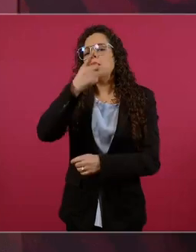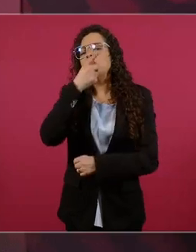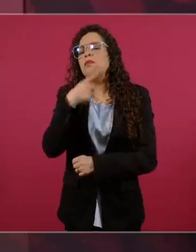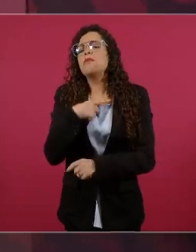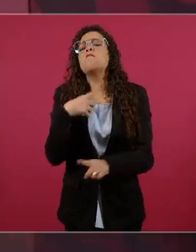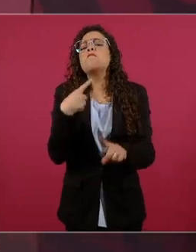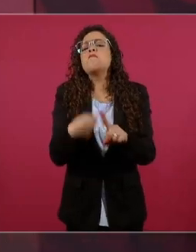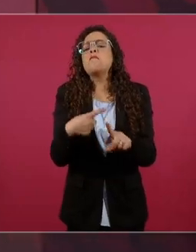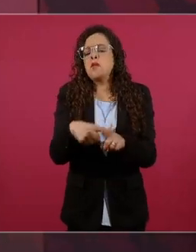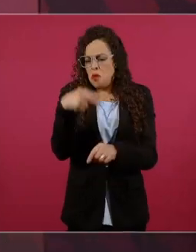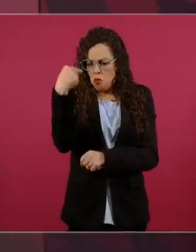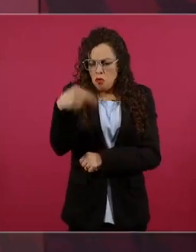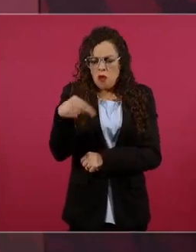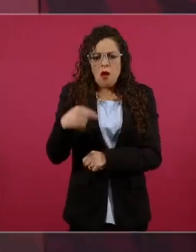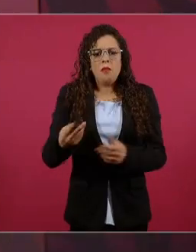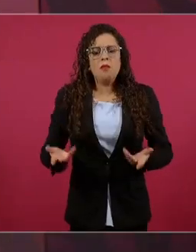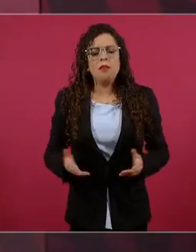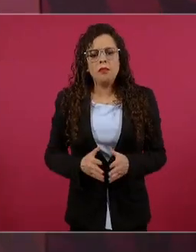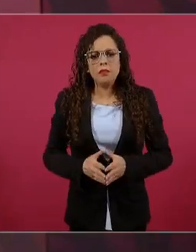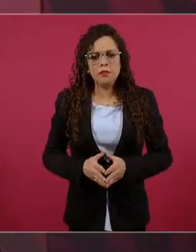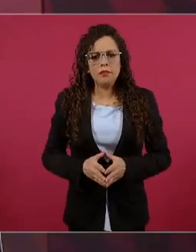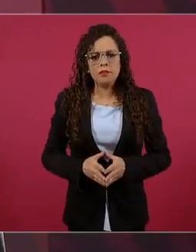un magistrado, un ministro,